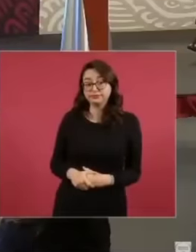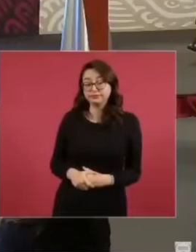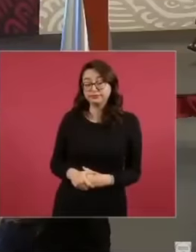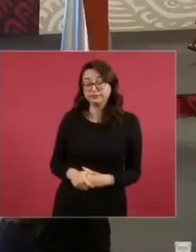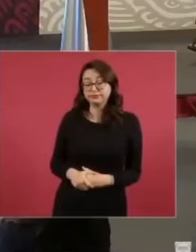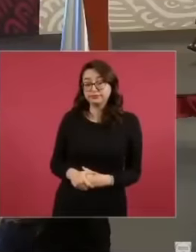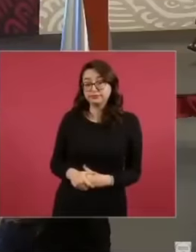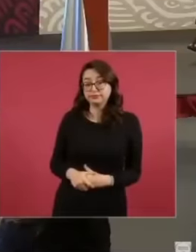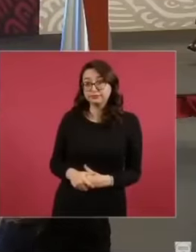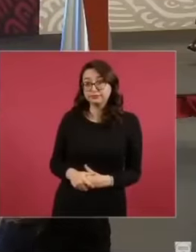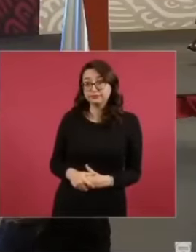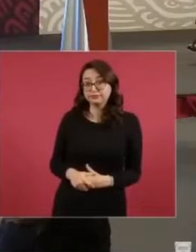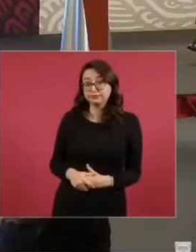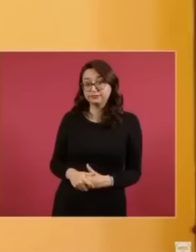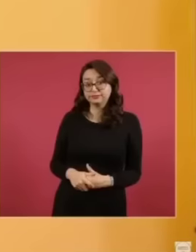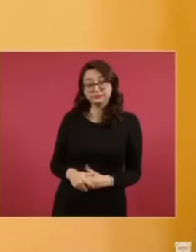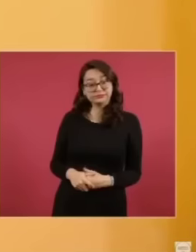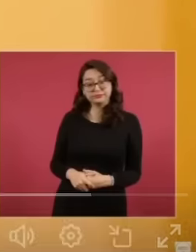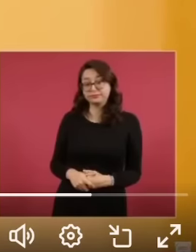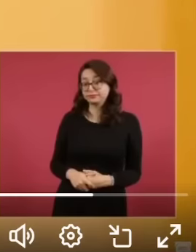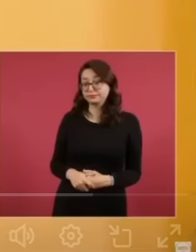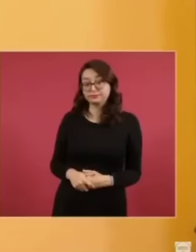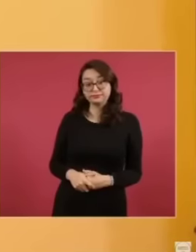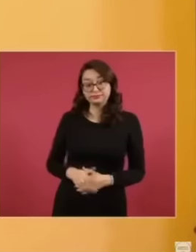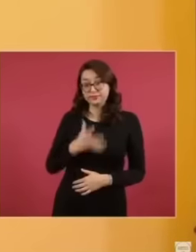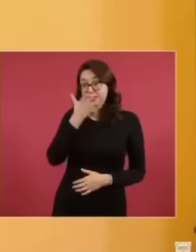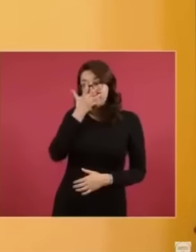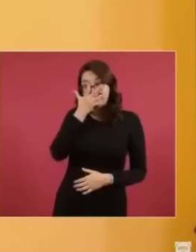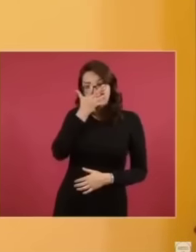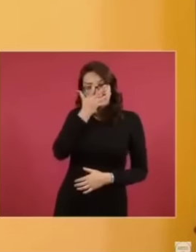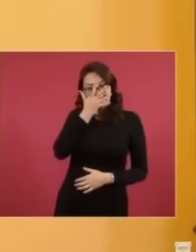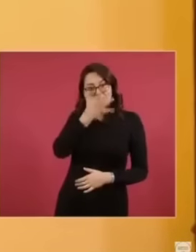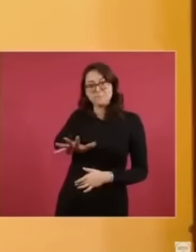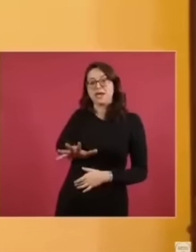Es una vergüenza, no cabe duda